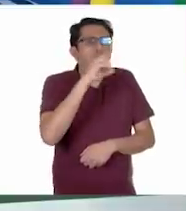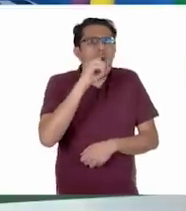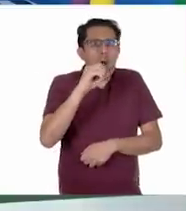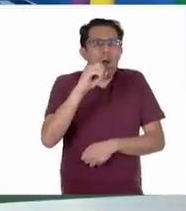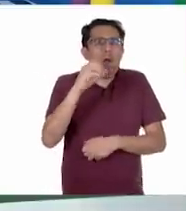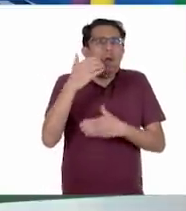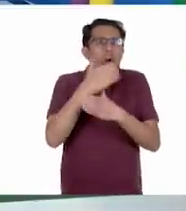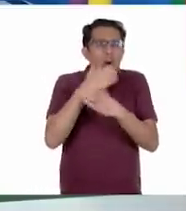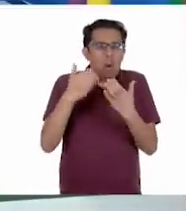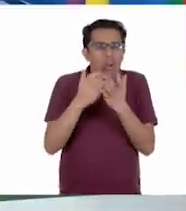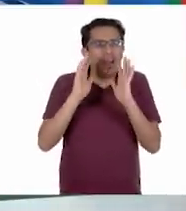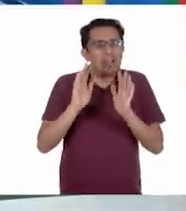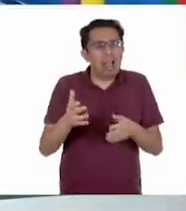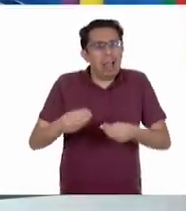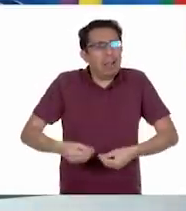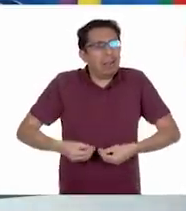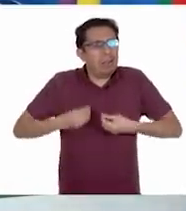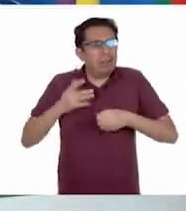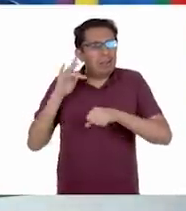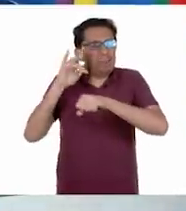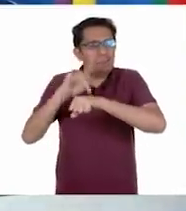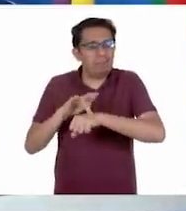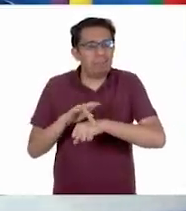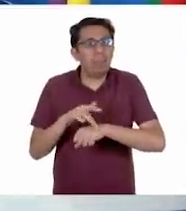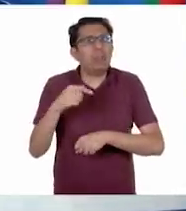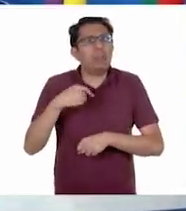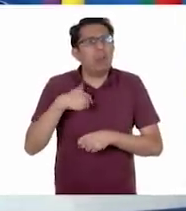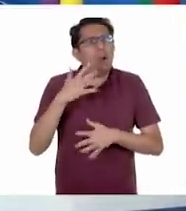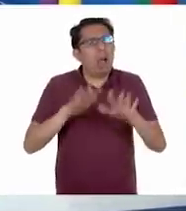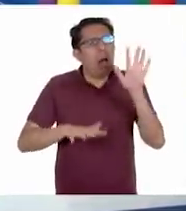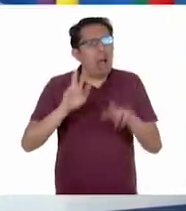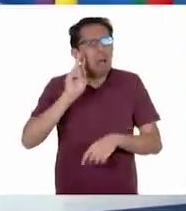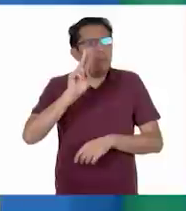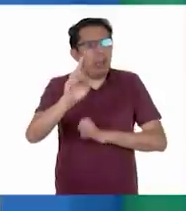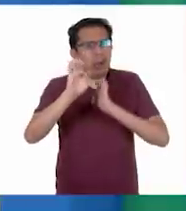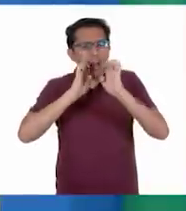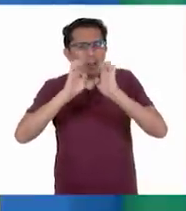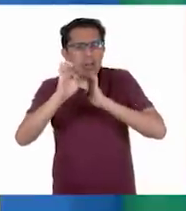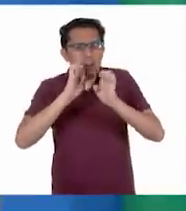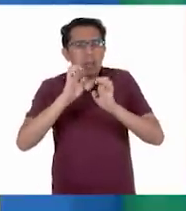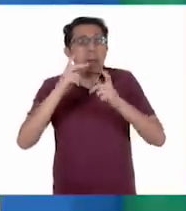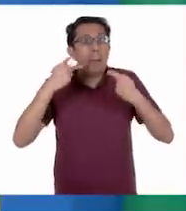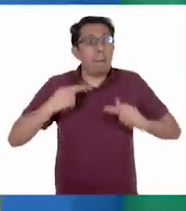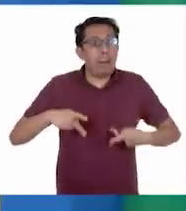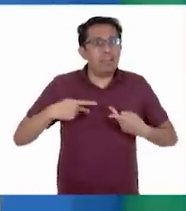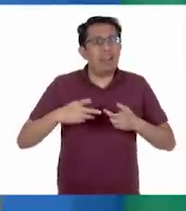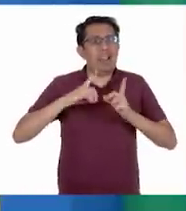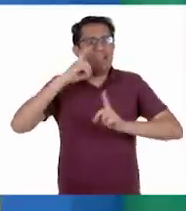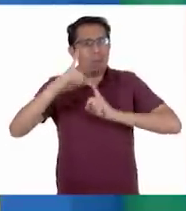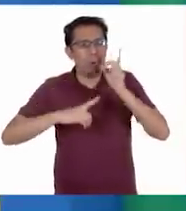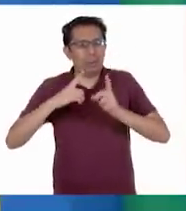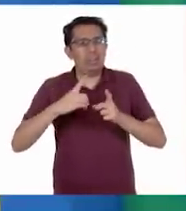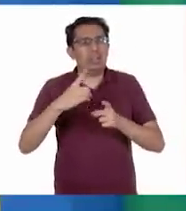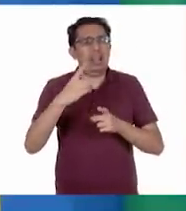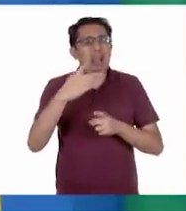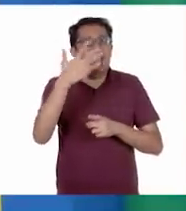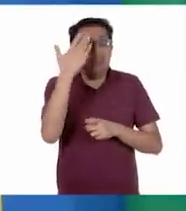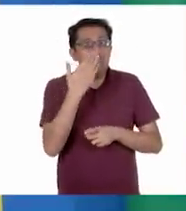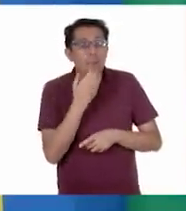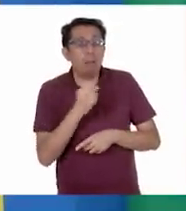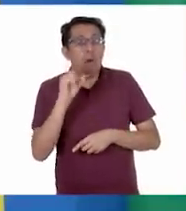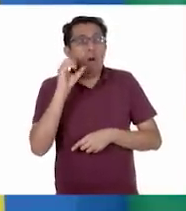ha vivido. Yo he visto algunas entrevistas a, por ejemplo, no sé, deportistas, a artistas,